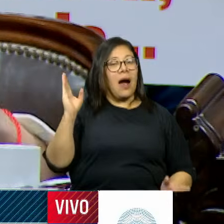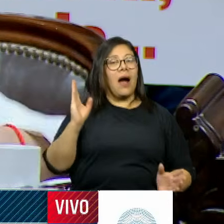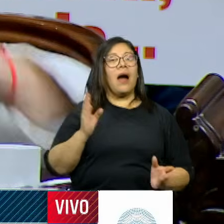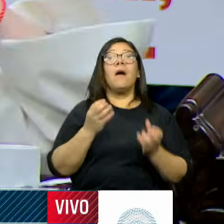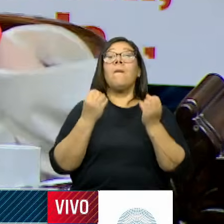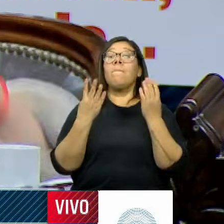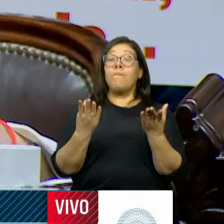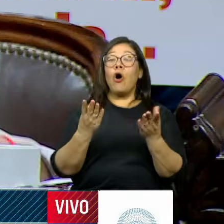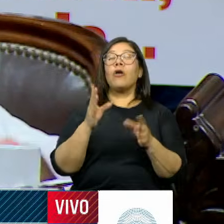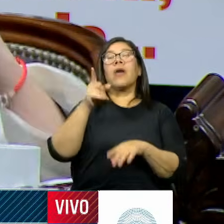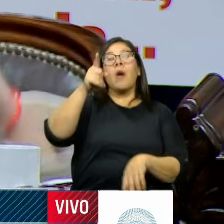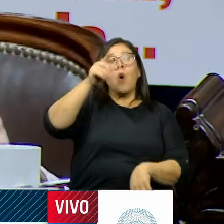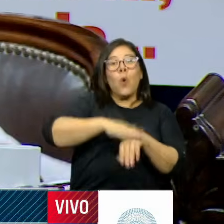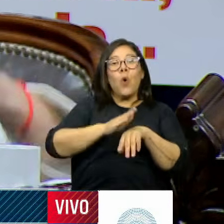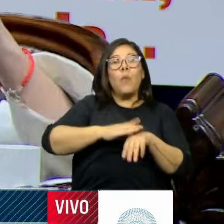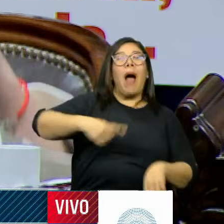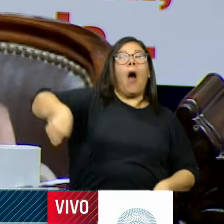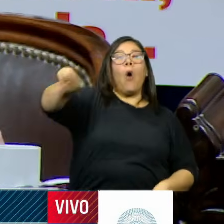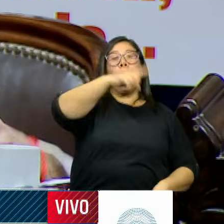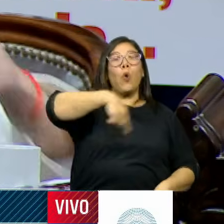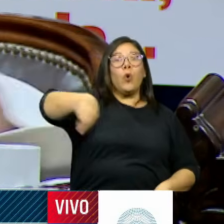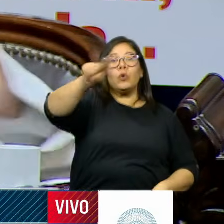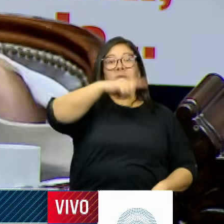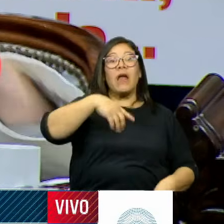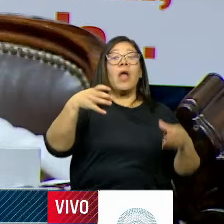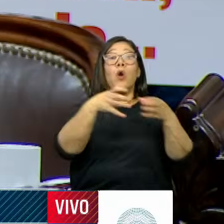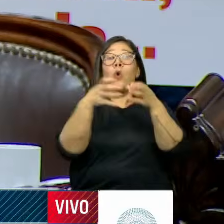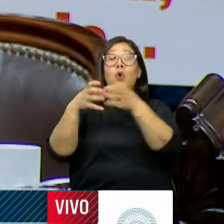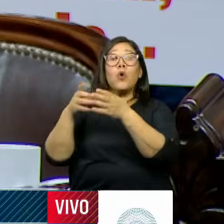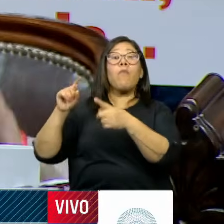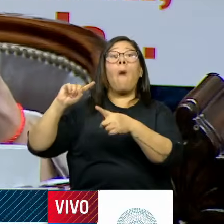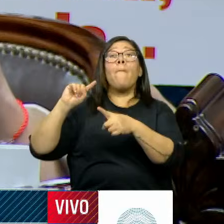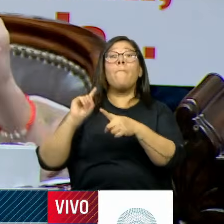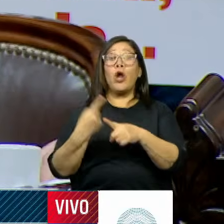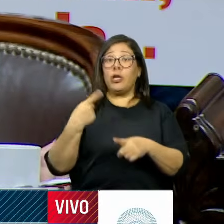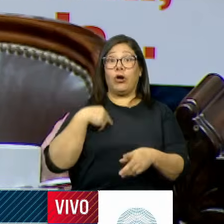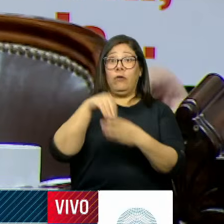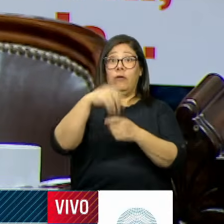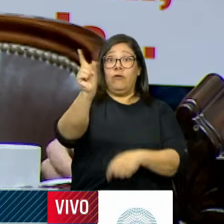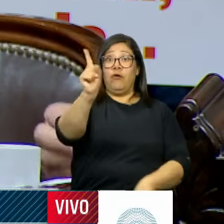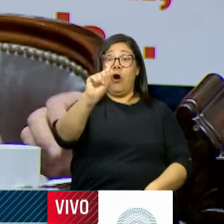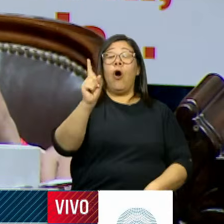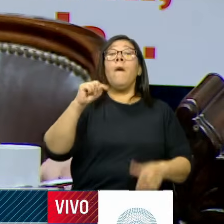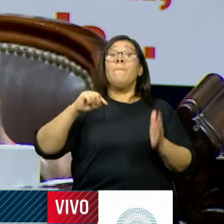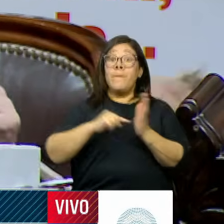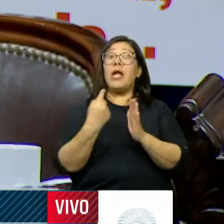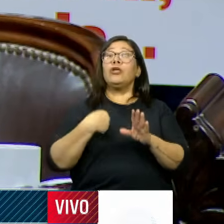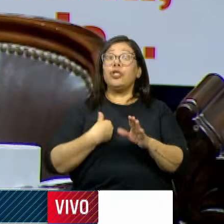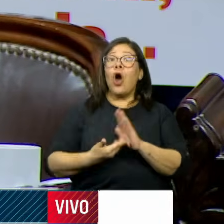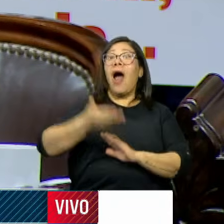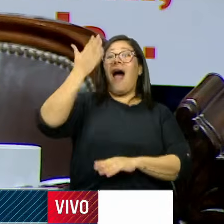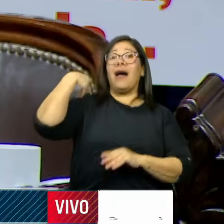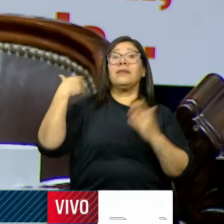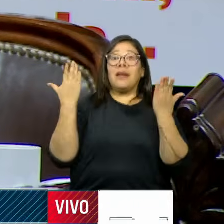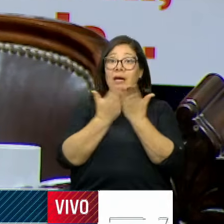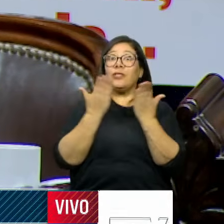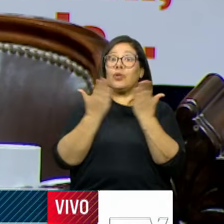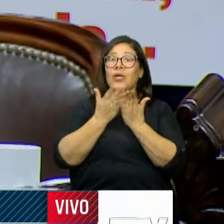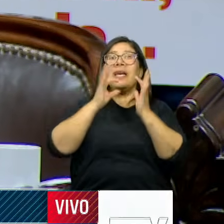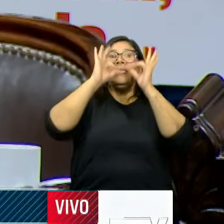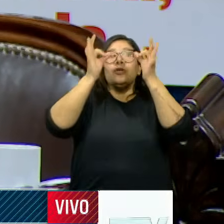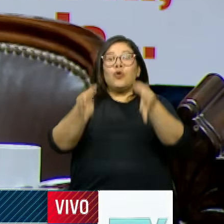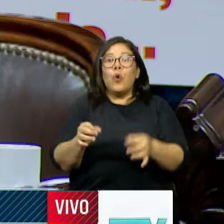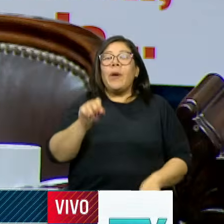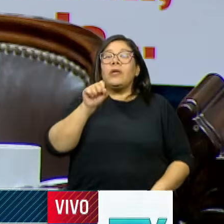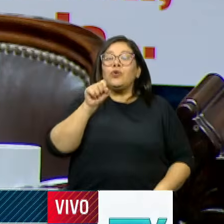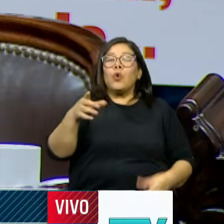porque deshonran y desconocen hasta la lógica de los partidos, de los cuales yo no ocupo, pero he estudiado. No predican ni siquiera lo que sus propios